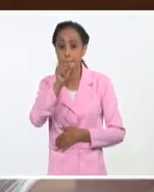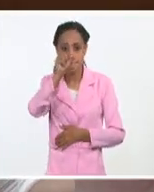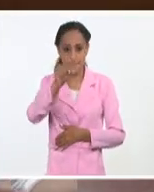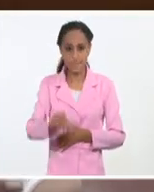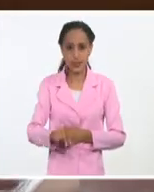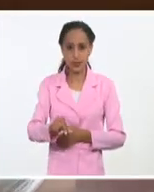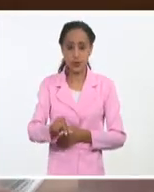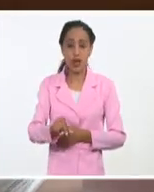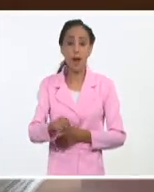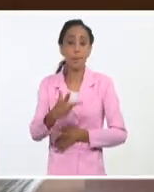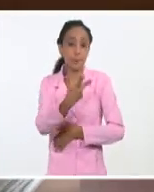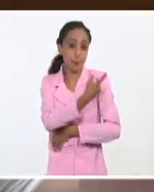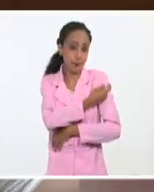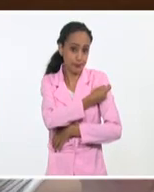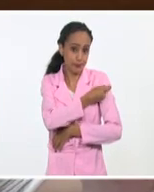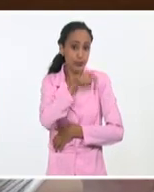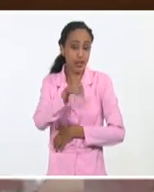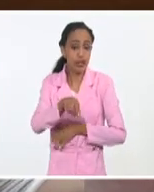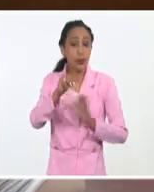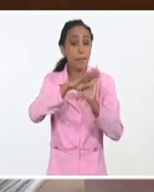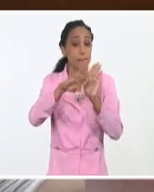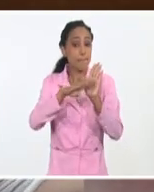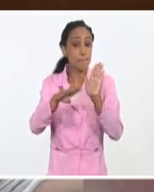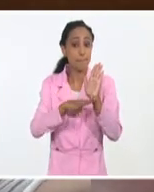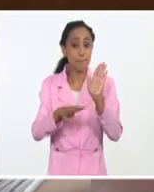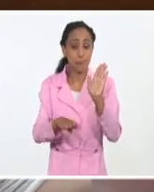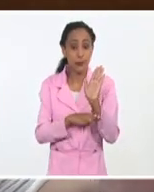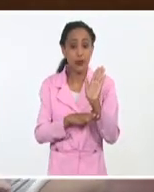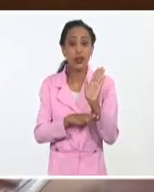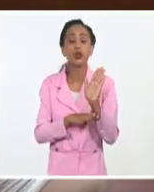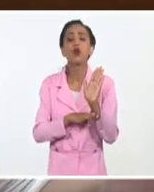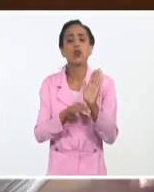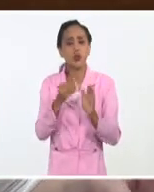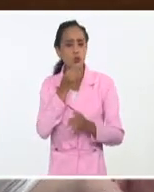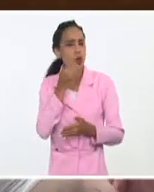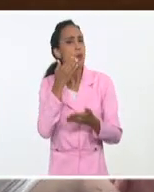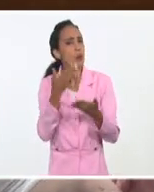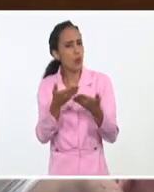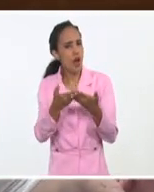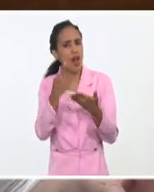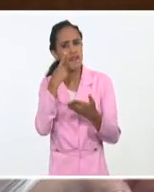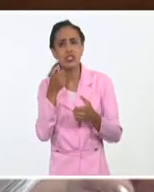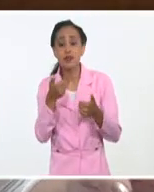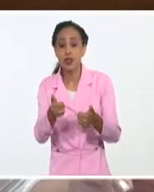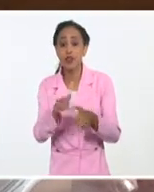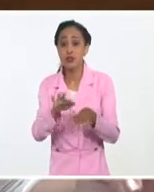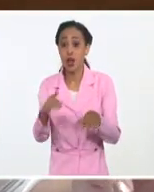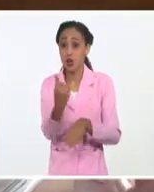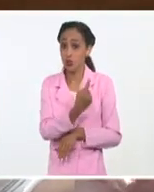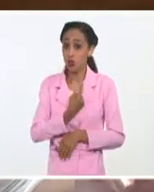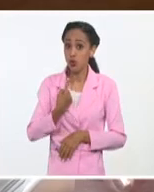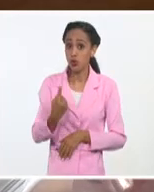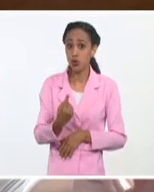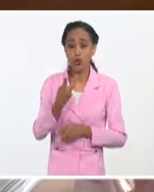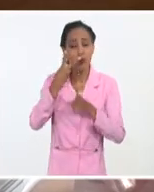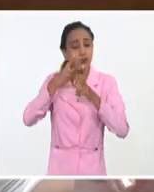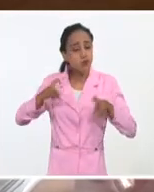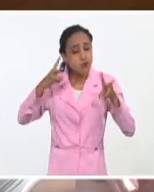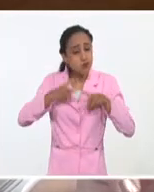sanitaria. Estos procedimientos estandarizados, que además son auditables, decirle, presidente, que ya nosotros recibimos inspección del